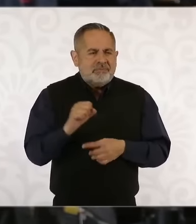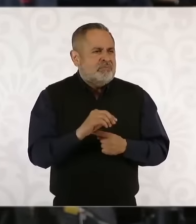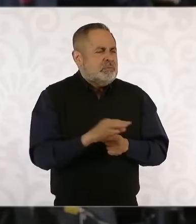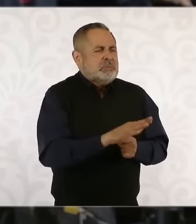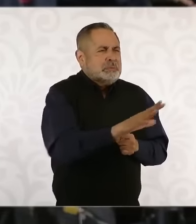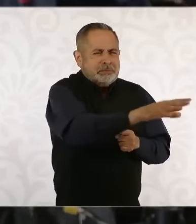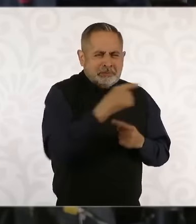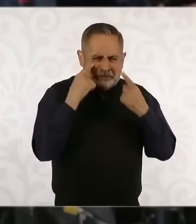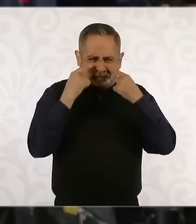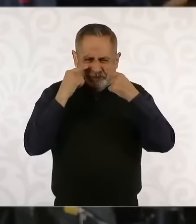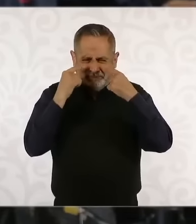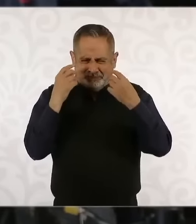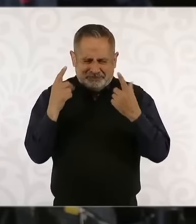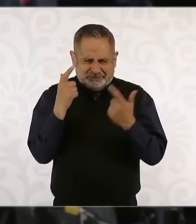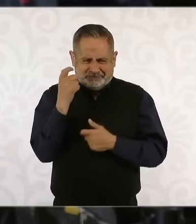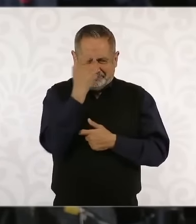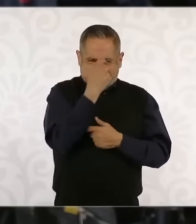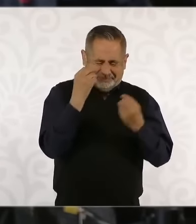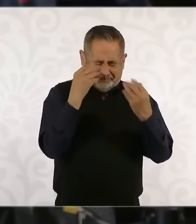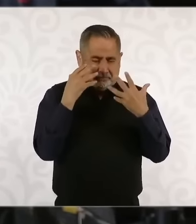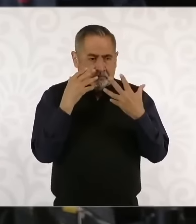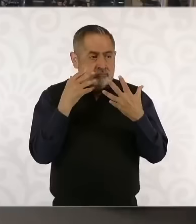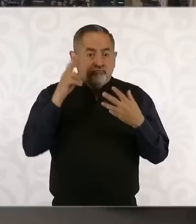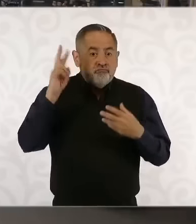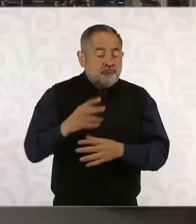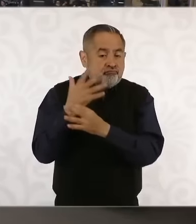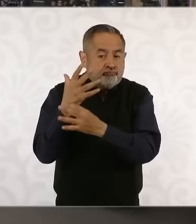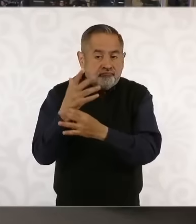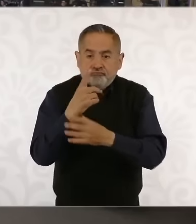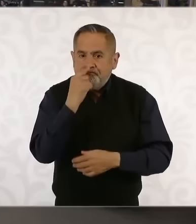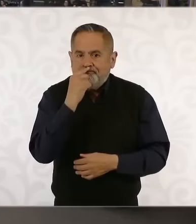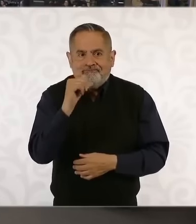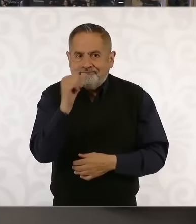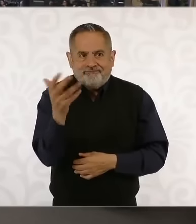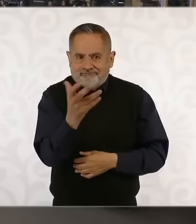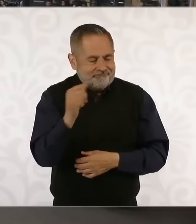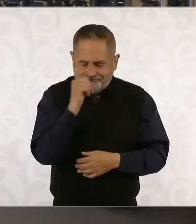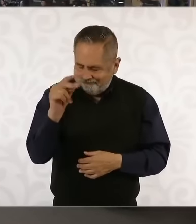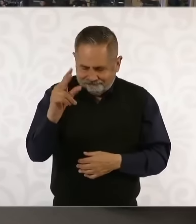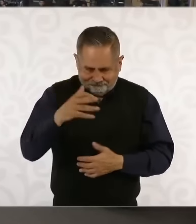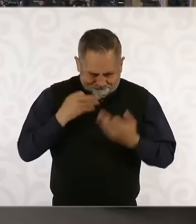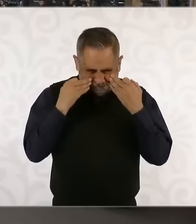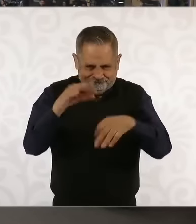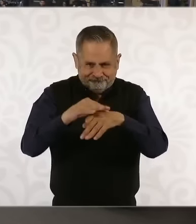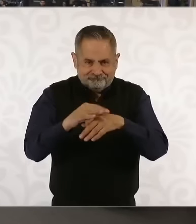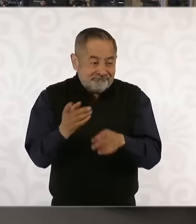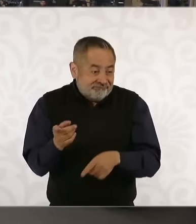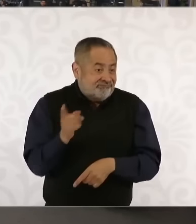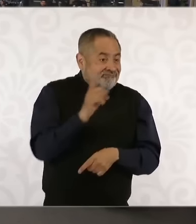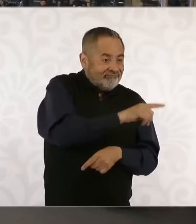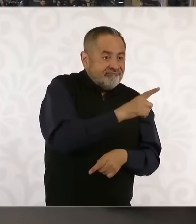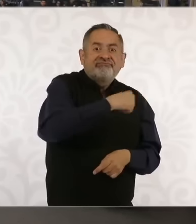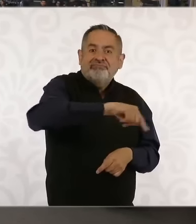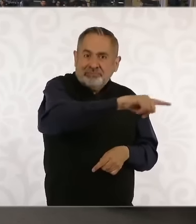lacrimógeno. No provenía desde el lado de la policía, sino del lado que estábamos del gobierno de